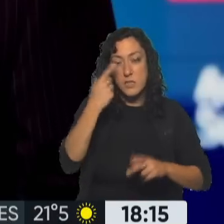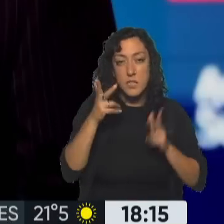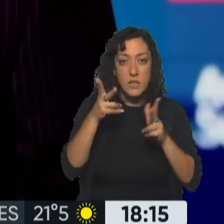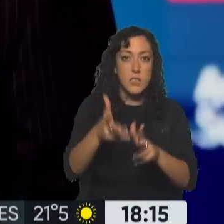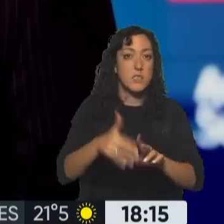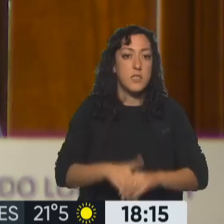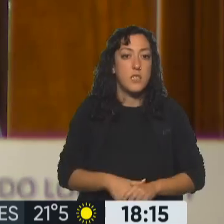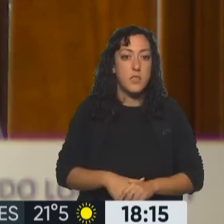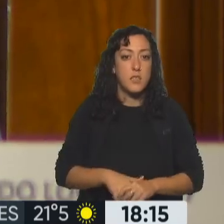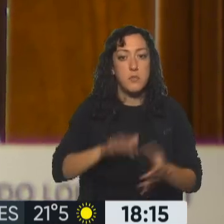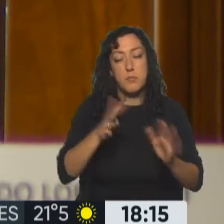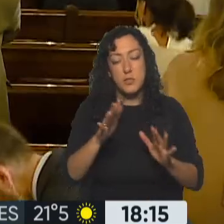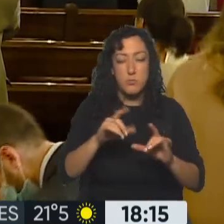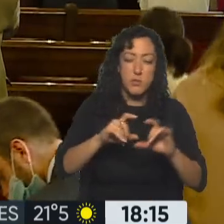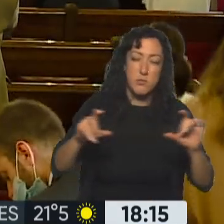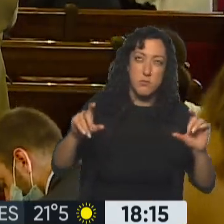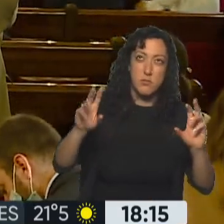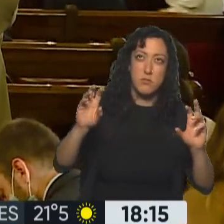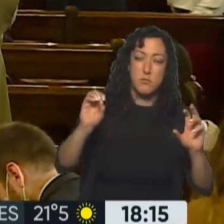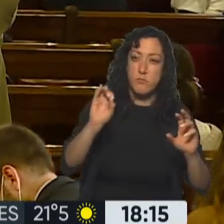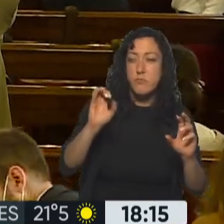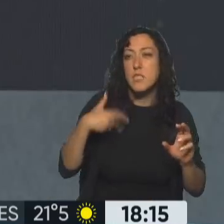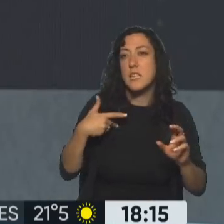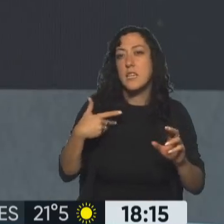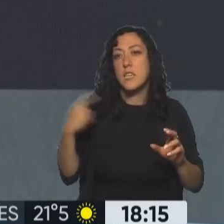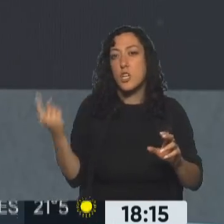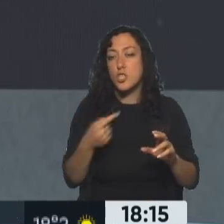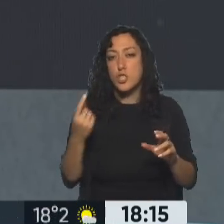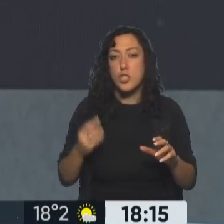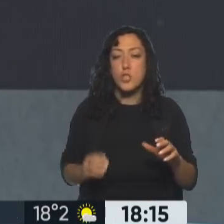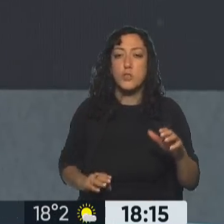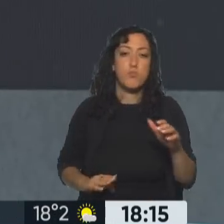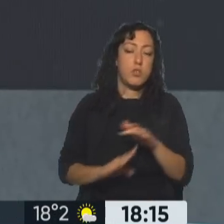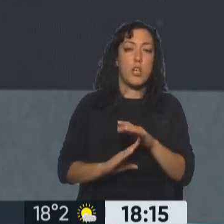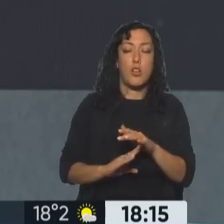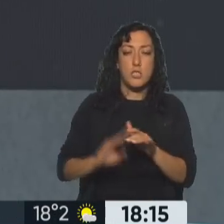es algo así como "Somos protagonistas de la Argentina del futuro". Insisto, quien